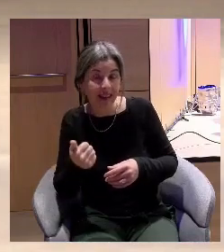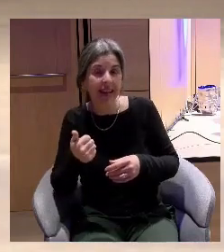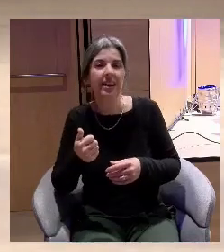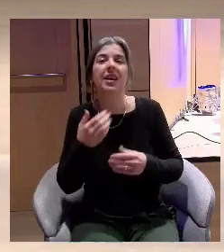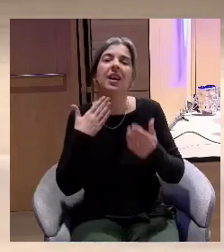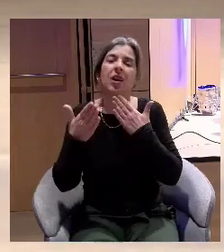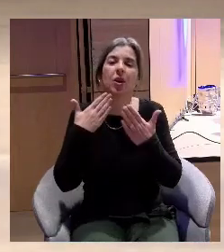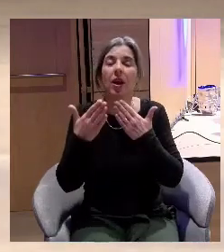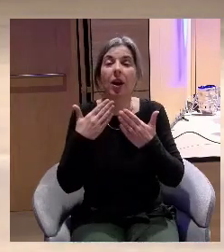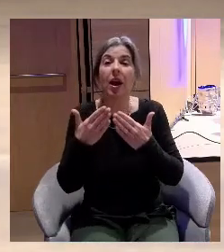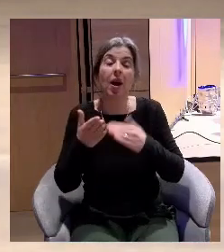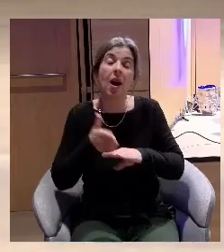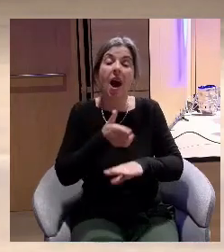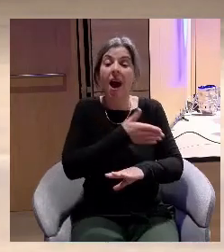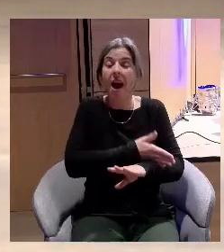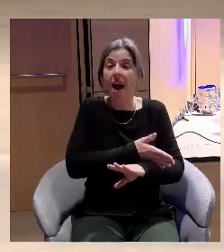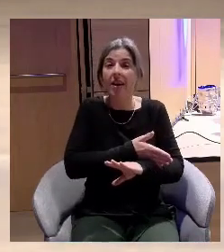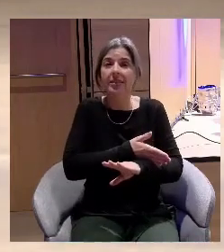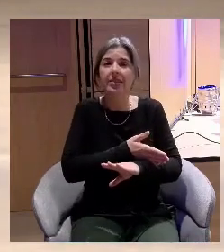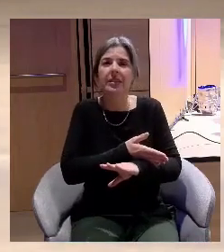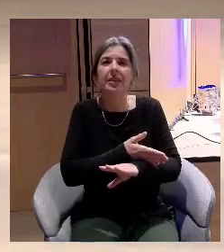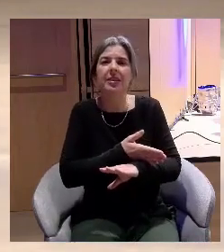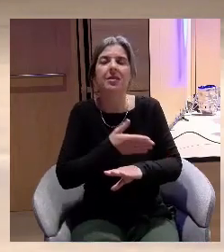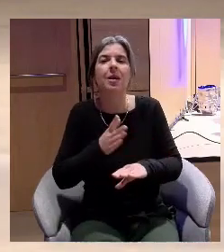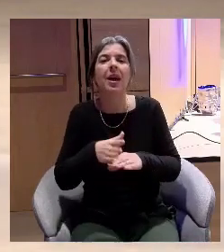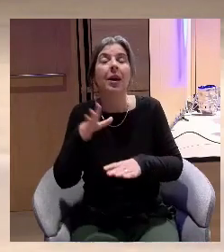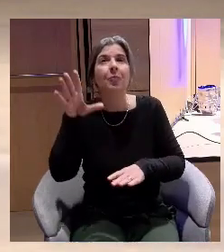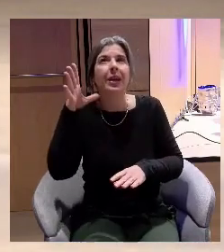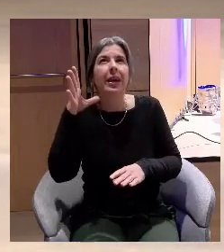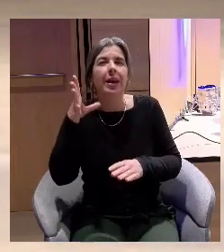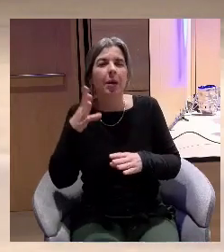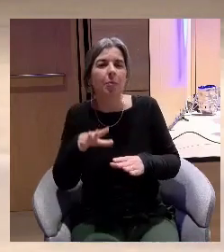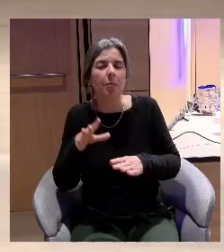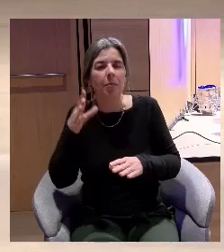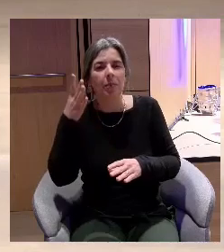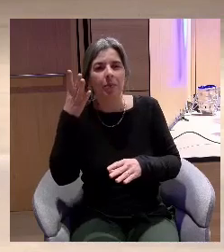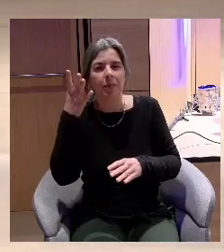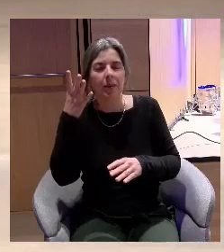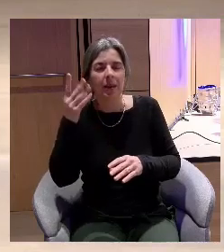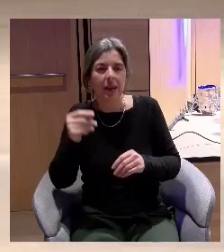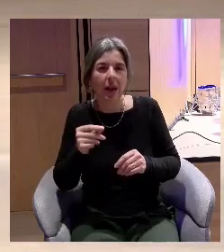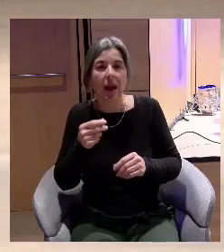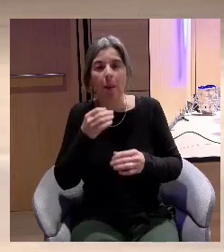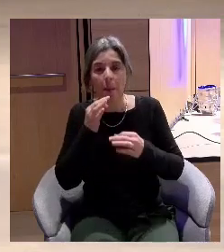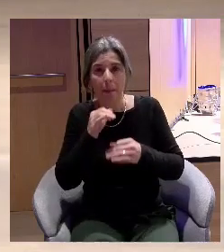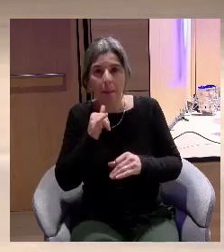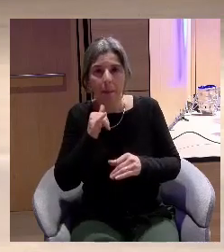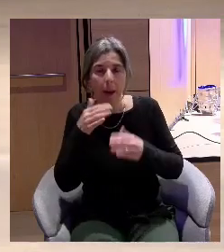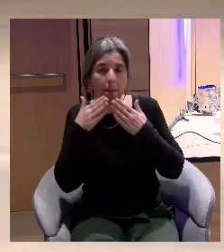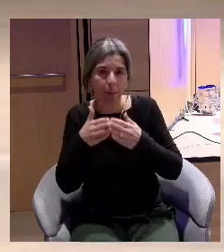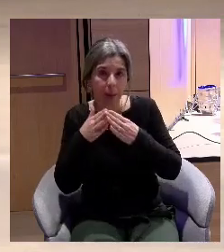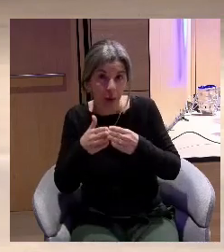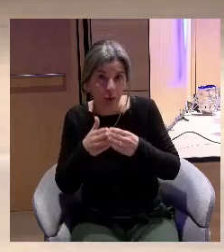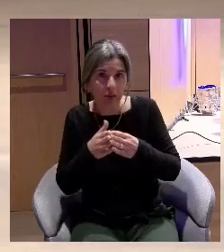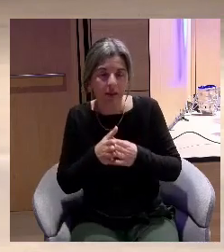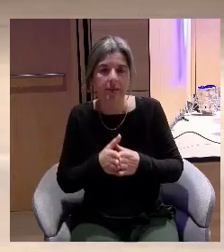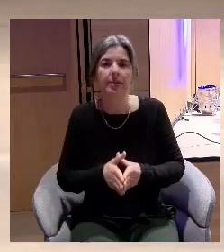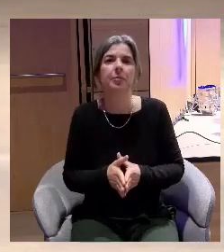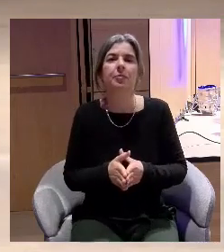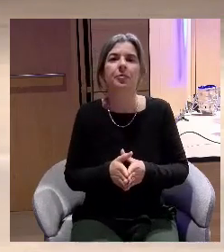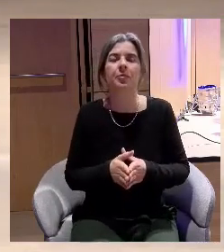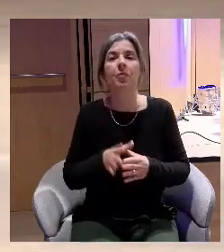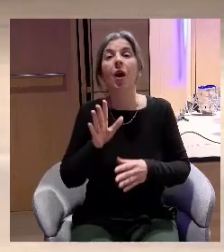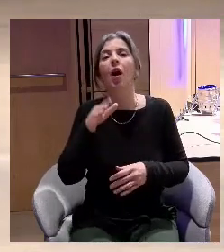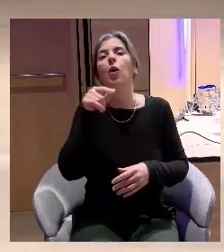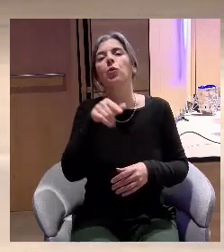quedado por consultarte más que nada. Hace un ratito en la exposición mencionabas de